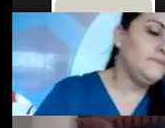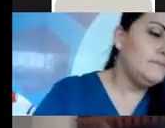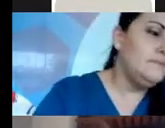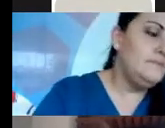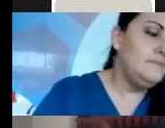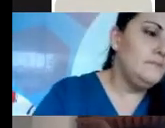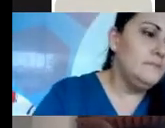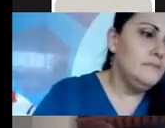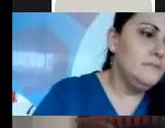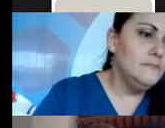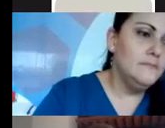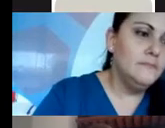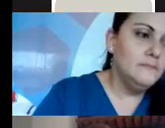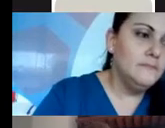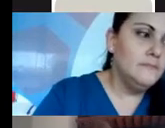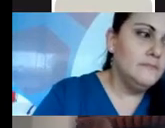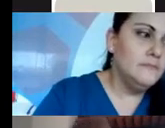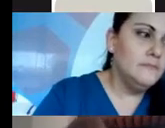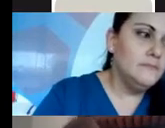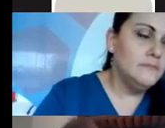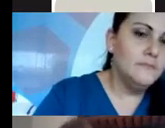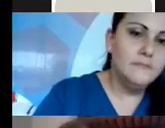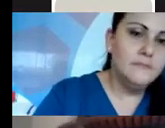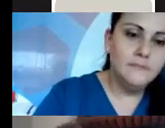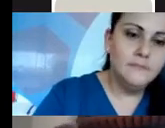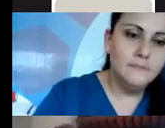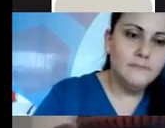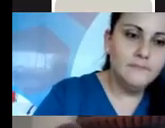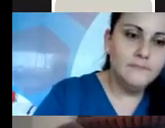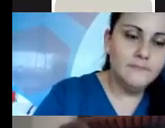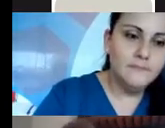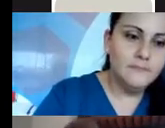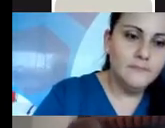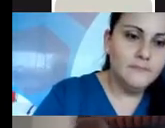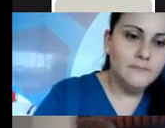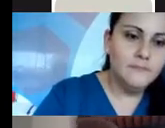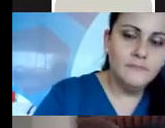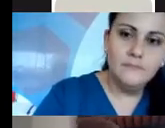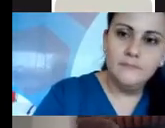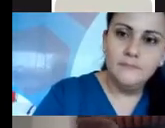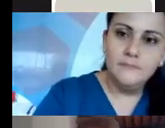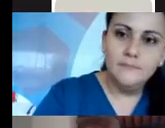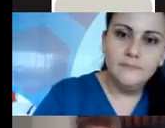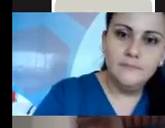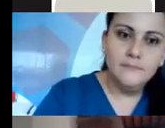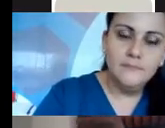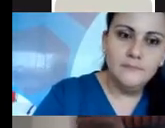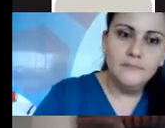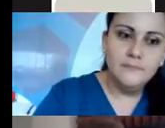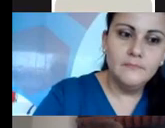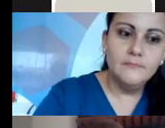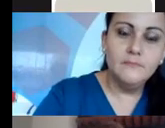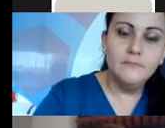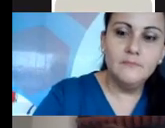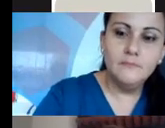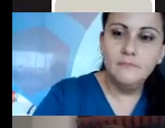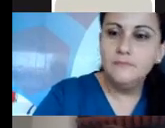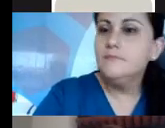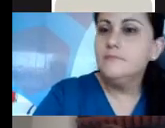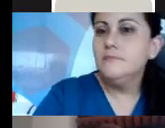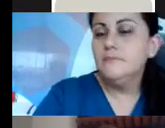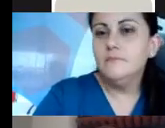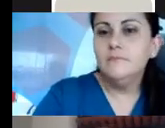más importante es el policarbonato o Lexan. Lexan en realidad es una marca de policarbonato, lo